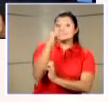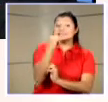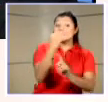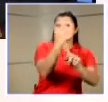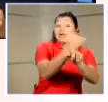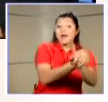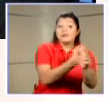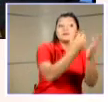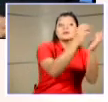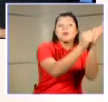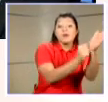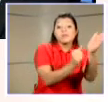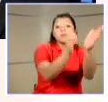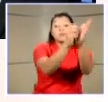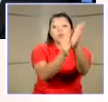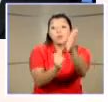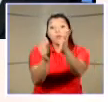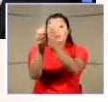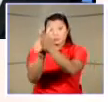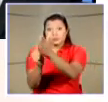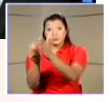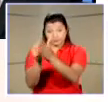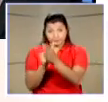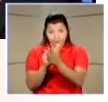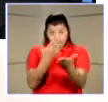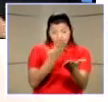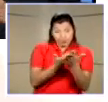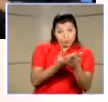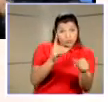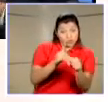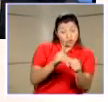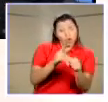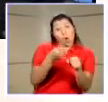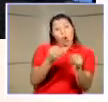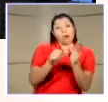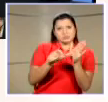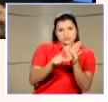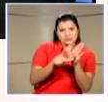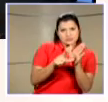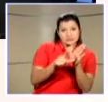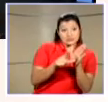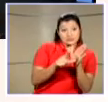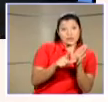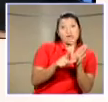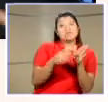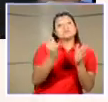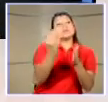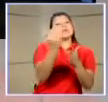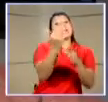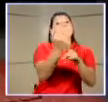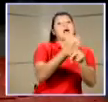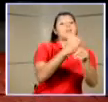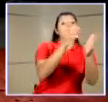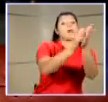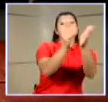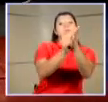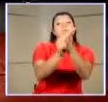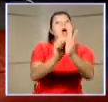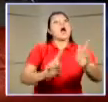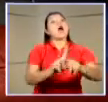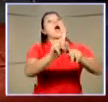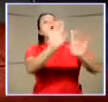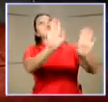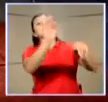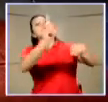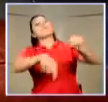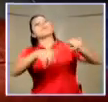que la Asamblea ha propuesto o los diputados proponen van a saltar todos los sectores y dicen: no, a mí no me pueden recortar absolutamente